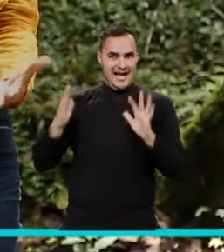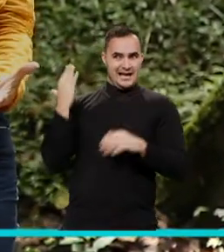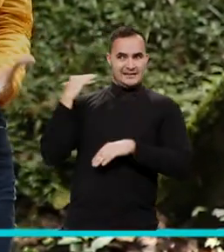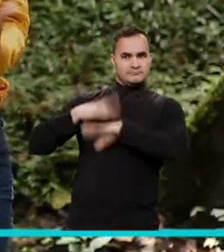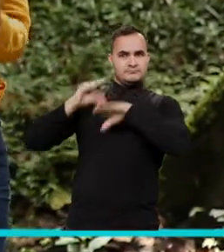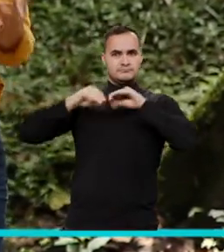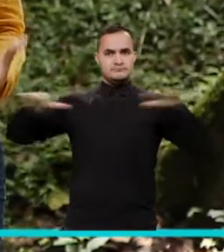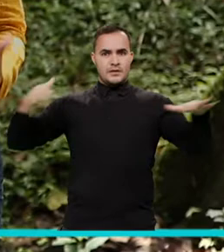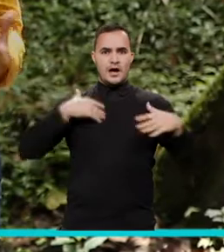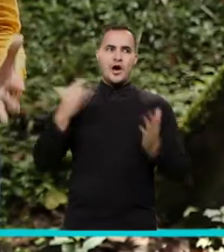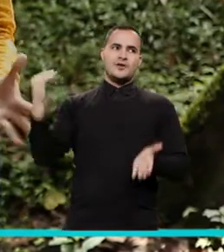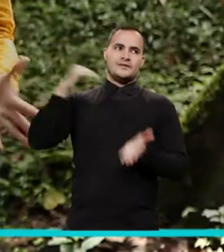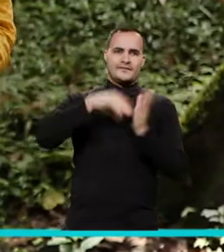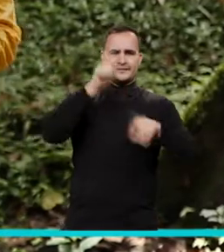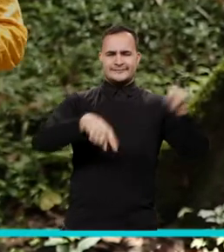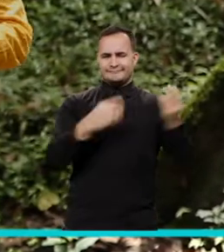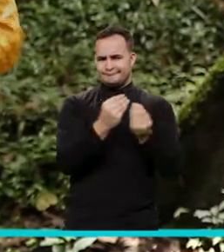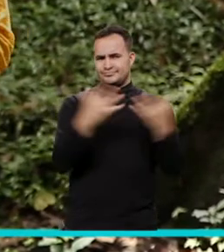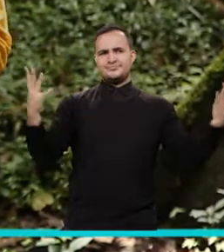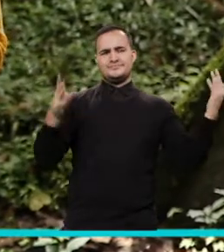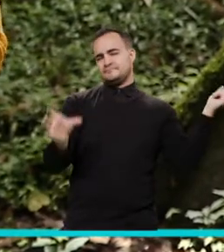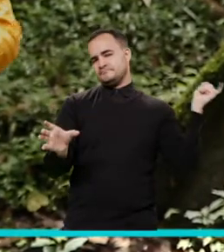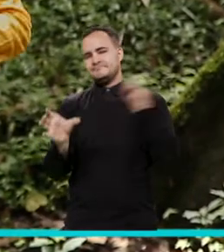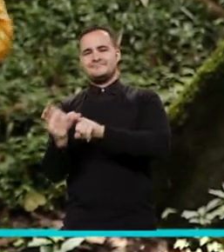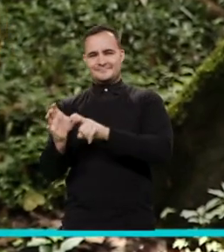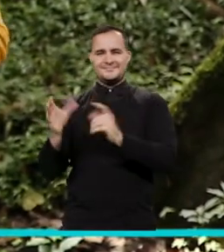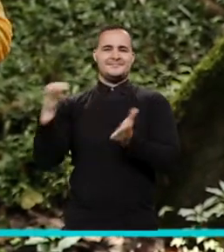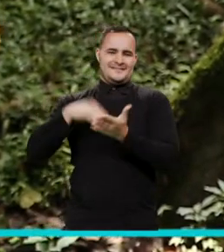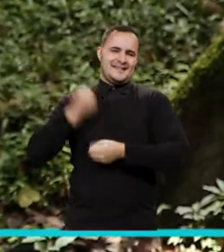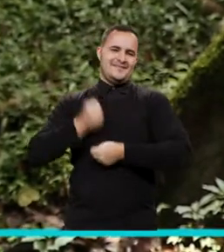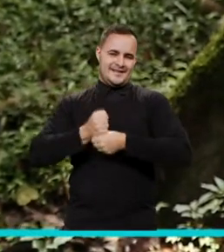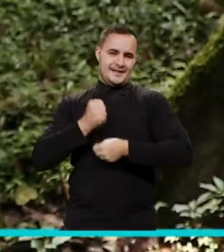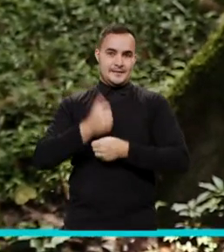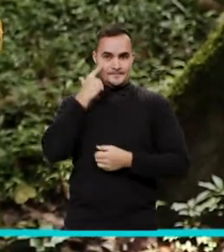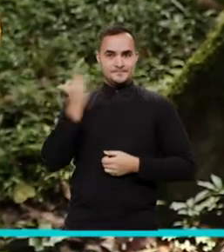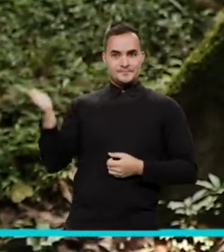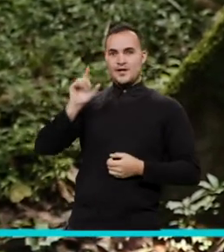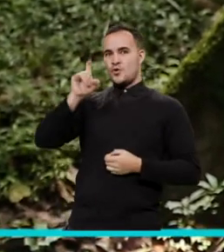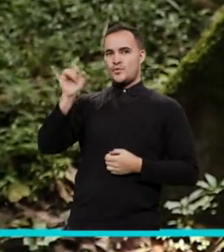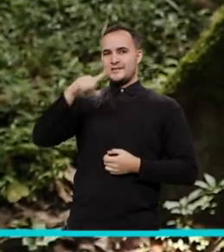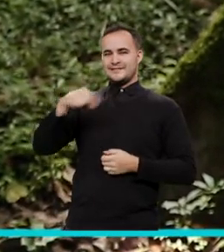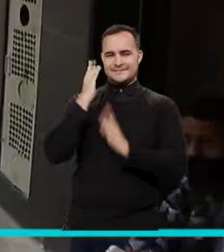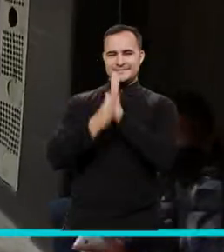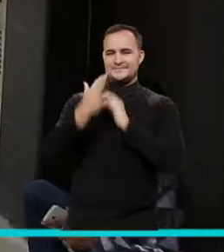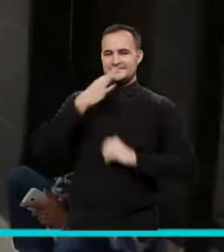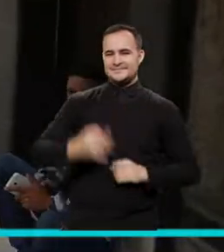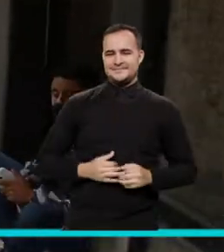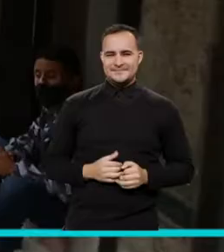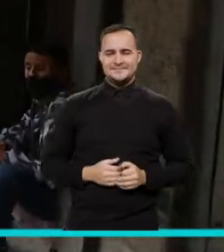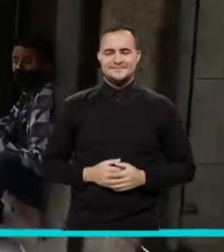el reintegro de miles de ciudadanos a sus empleos, como Luis Fernando Potes. Aquí su historia.